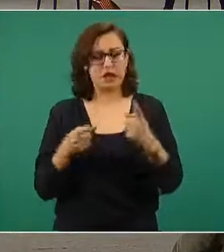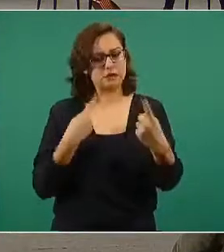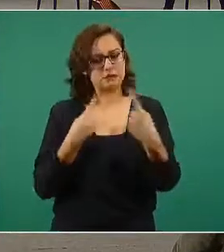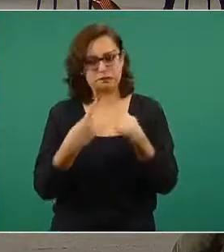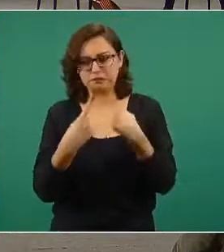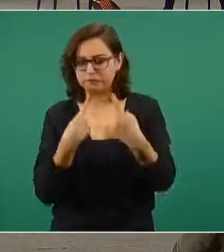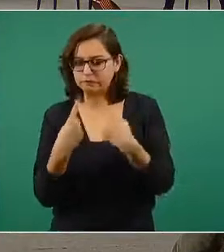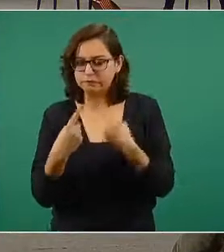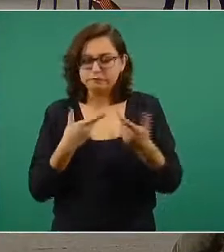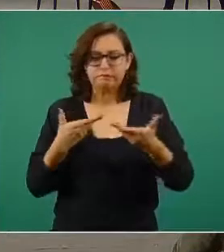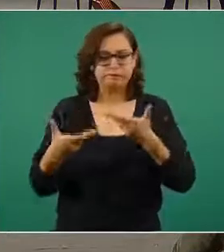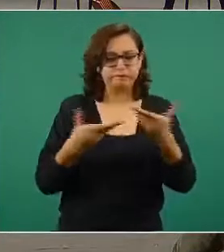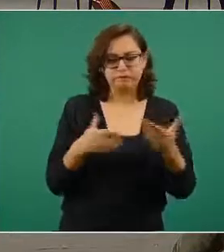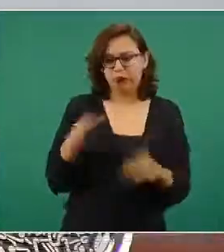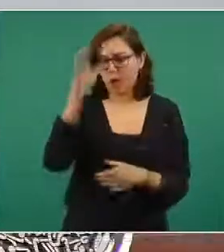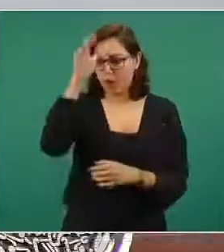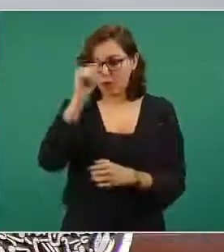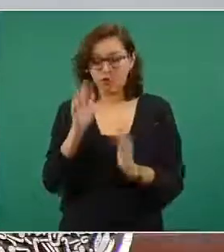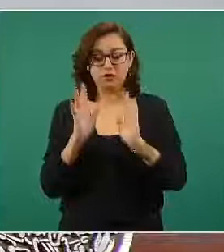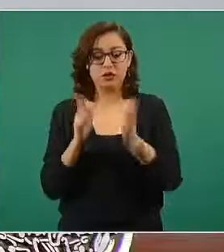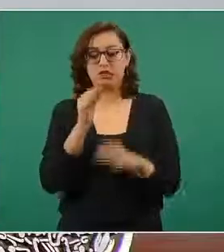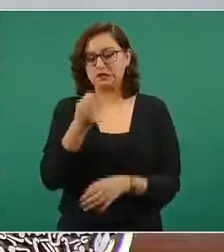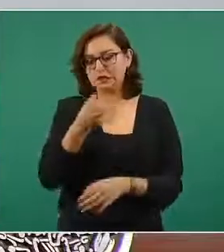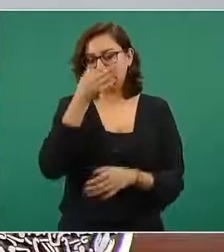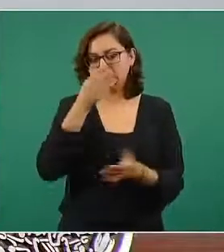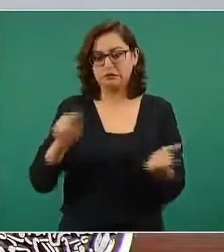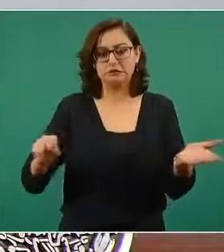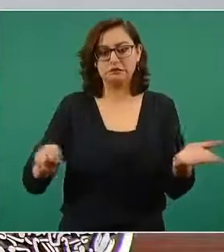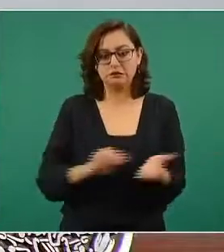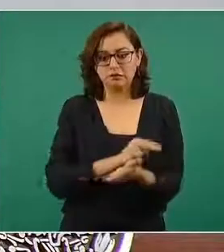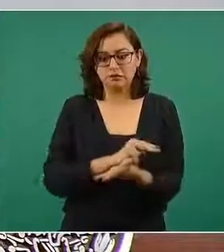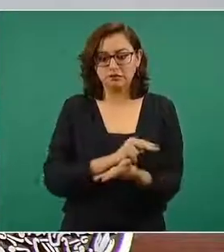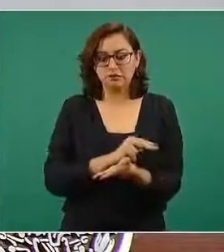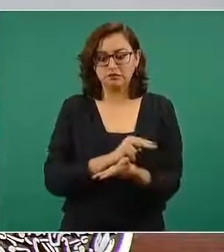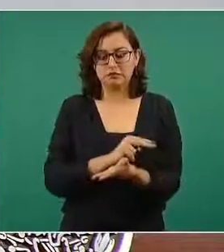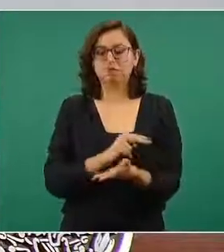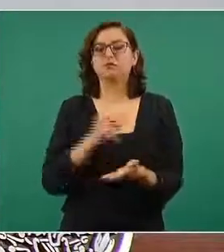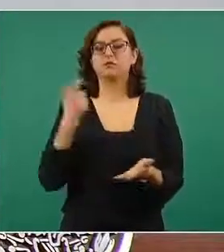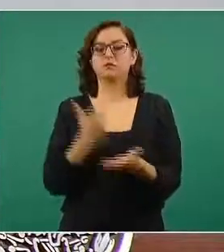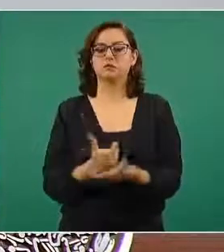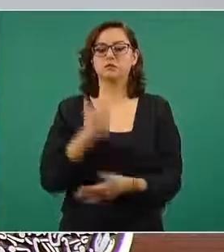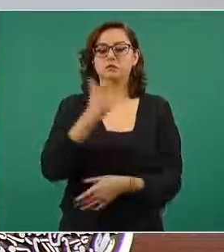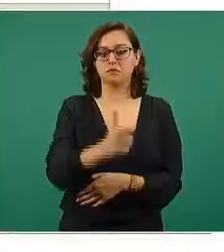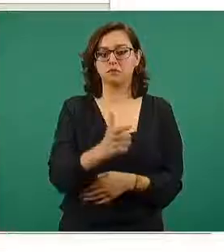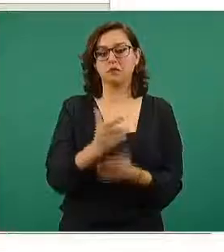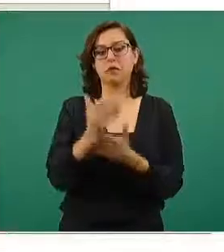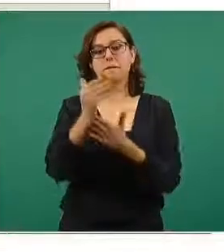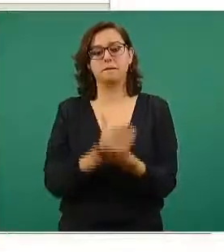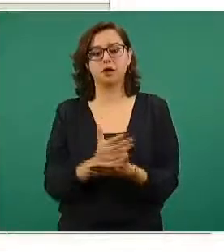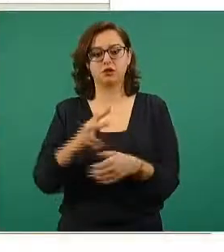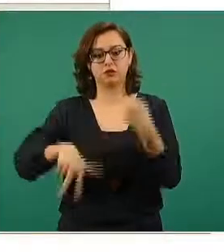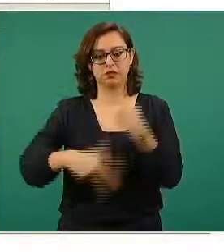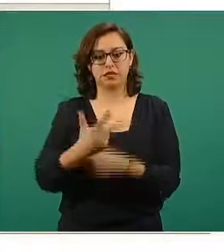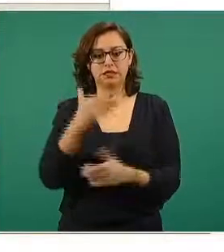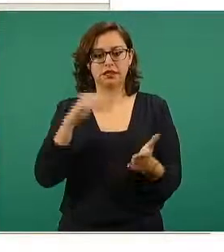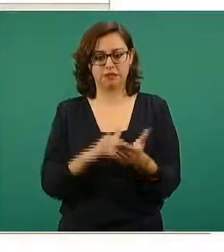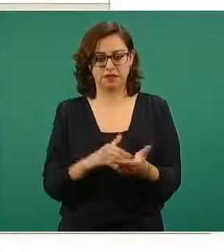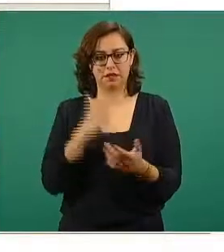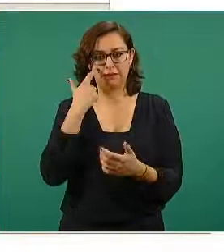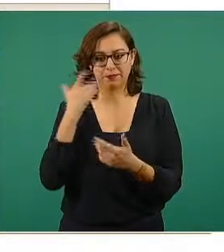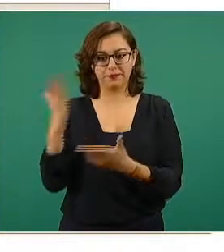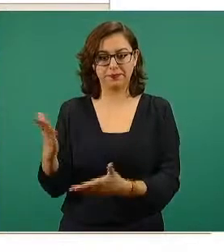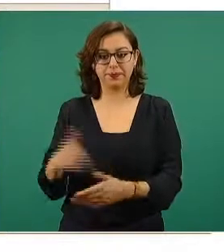que se formalizarán en breve, se llevará a cabo el pago de 13,543